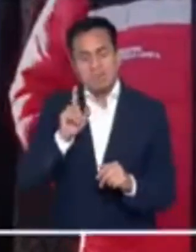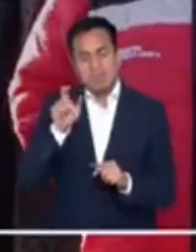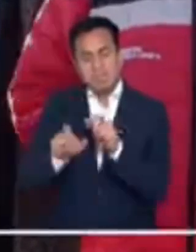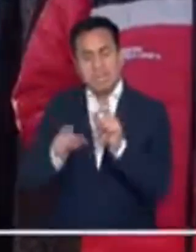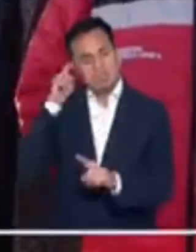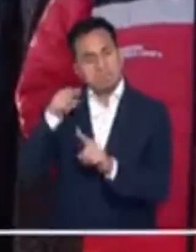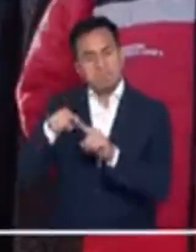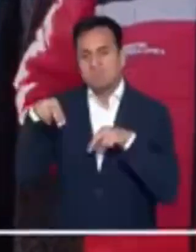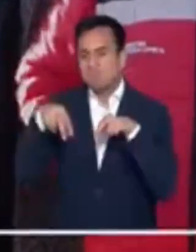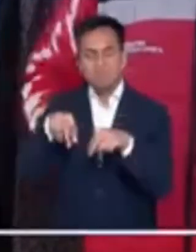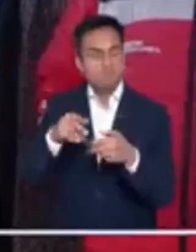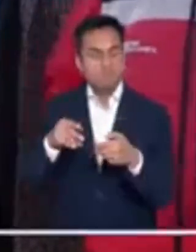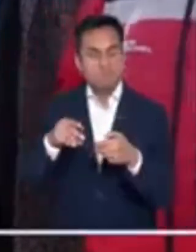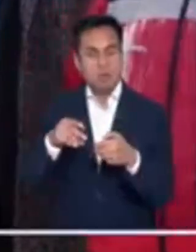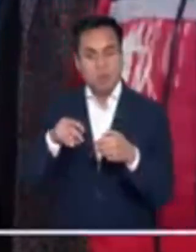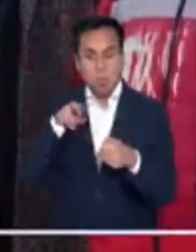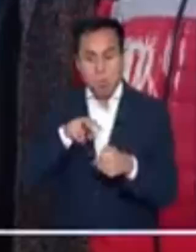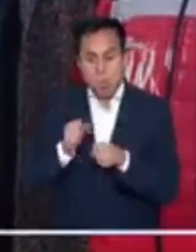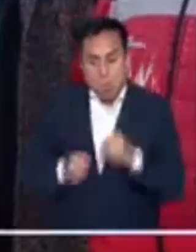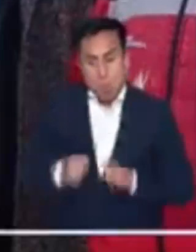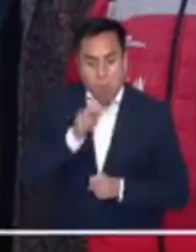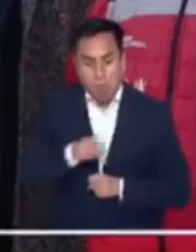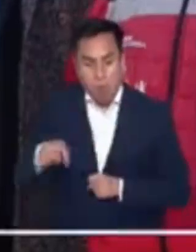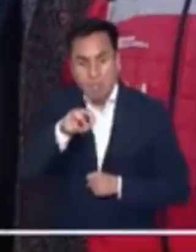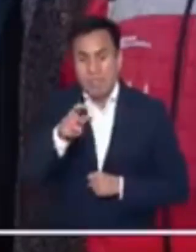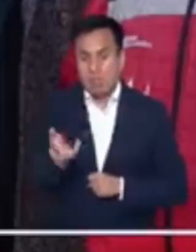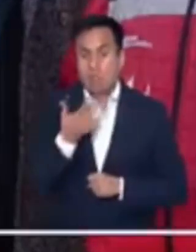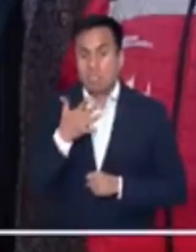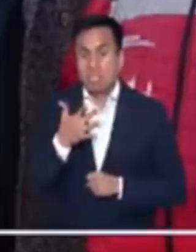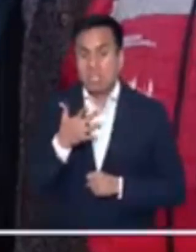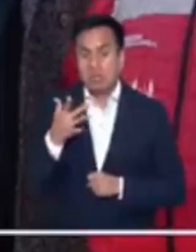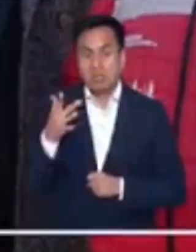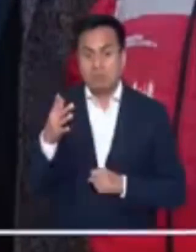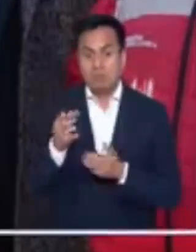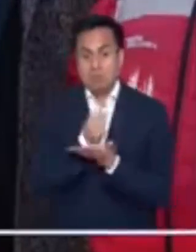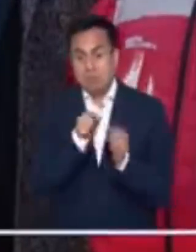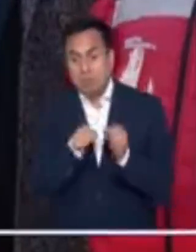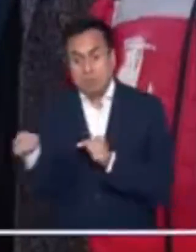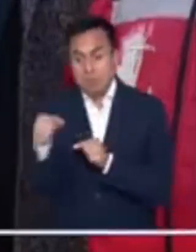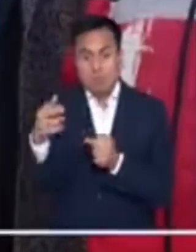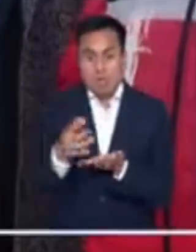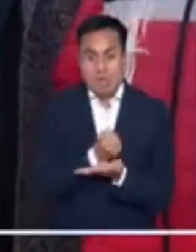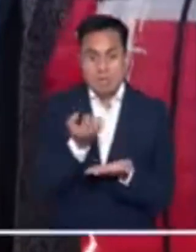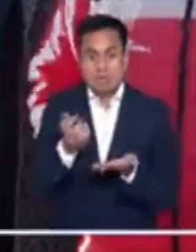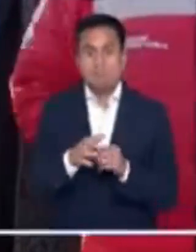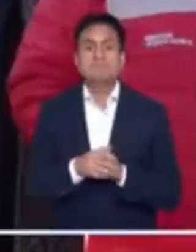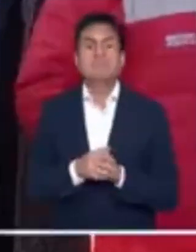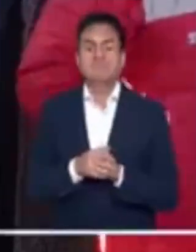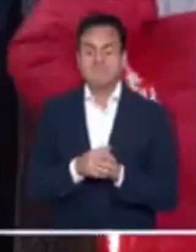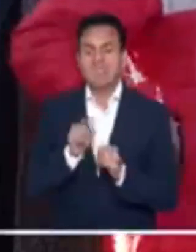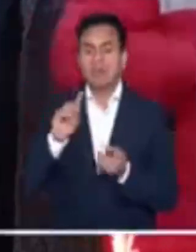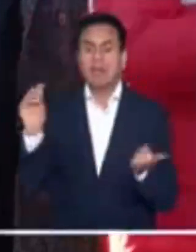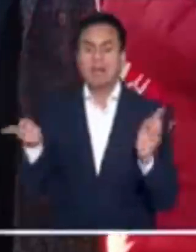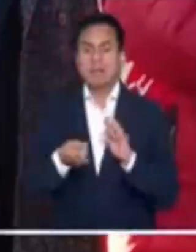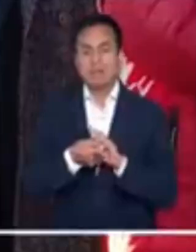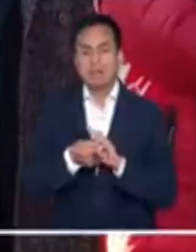los peatones, que hay que atravesar corriendo, porque no se alcanza a atravesar de un lado a otro. Bueno, eso va a